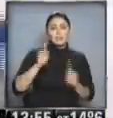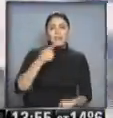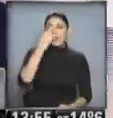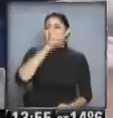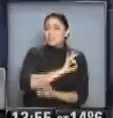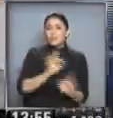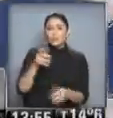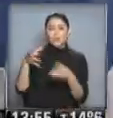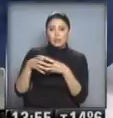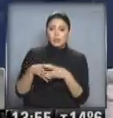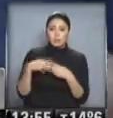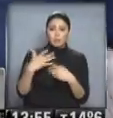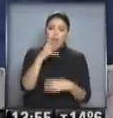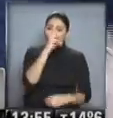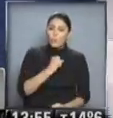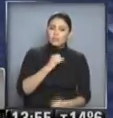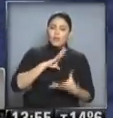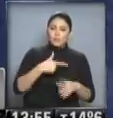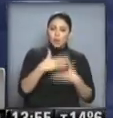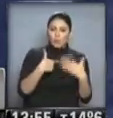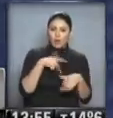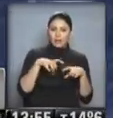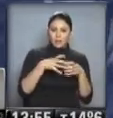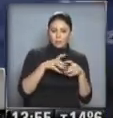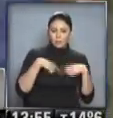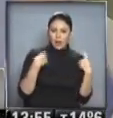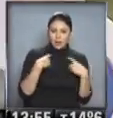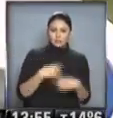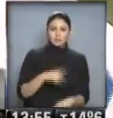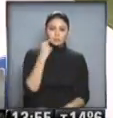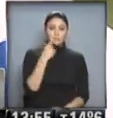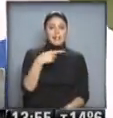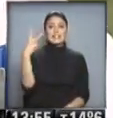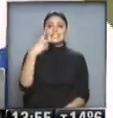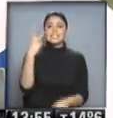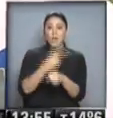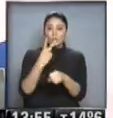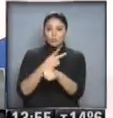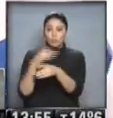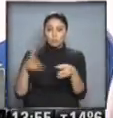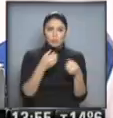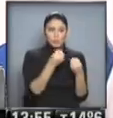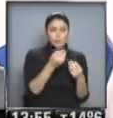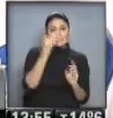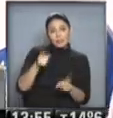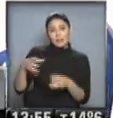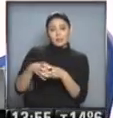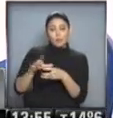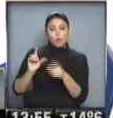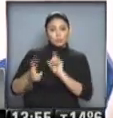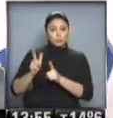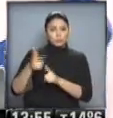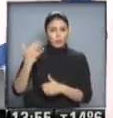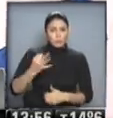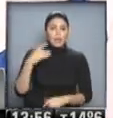equipo ha podido aguantar el ritmo de Vélez. Hicimos un gran partido, sobre todo en el segundo tiempo. Obviamente Newell's está en un gran momento, había que tener